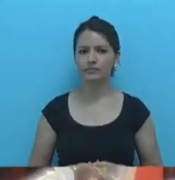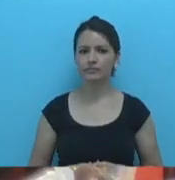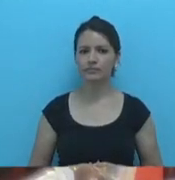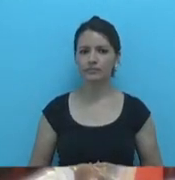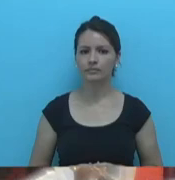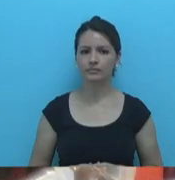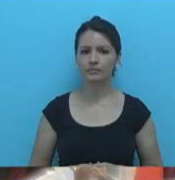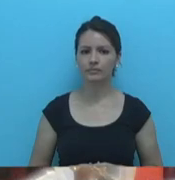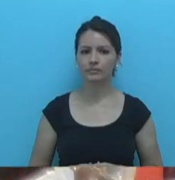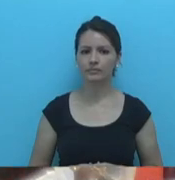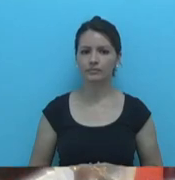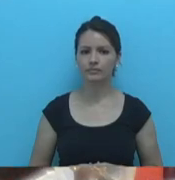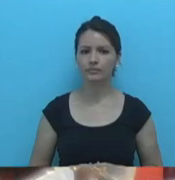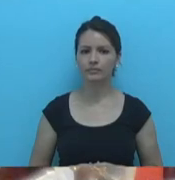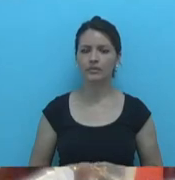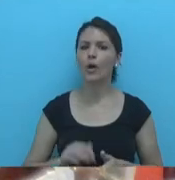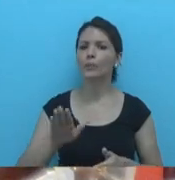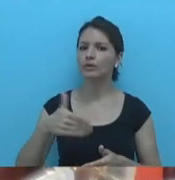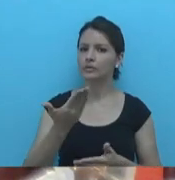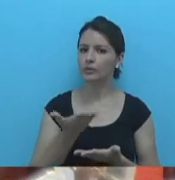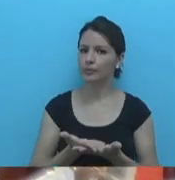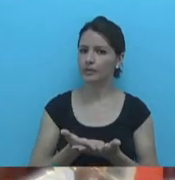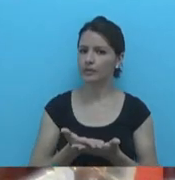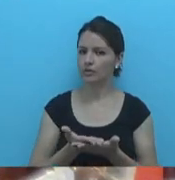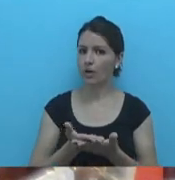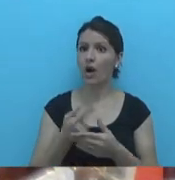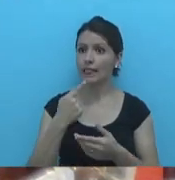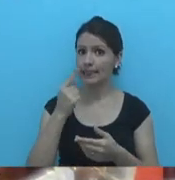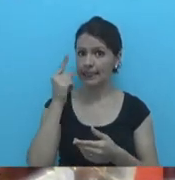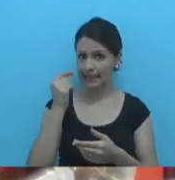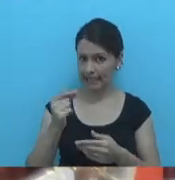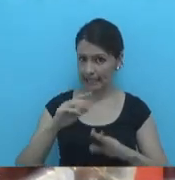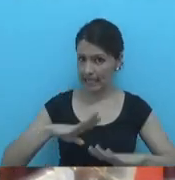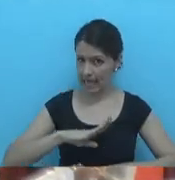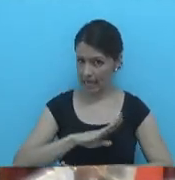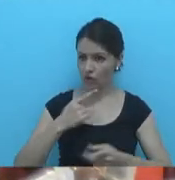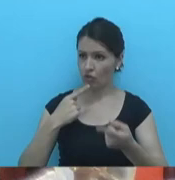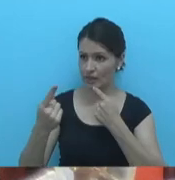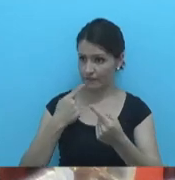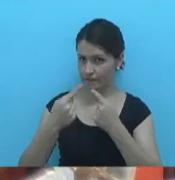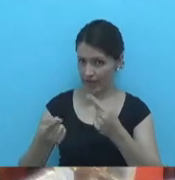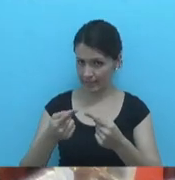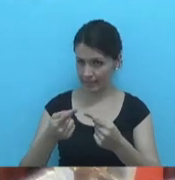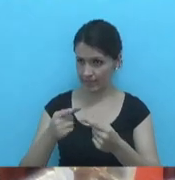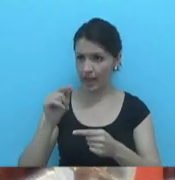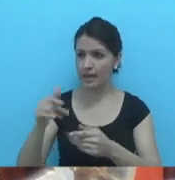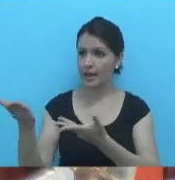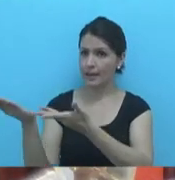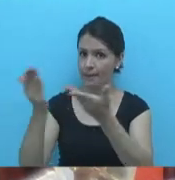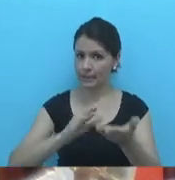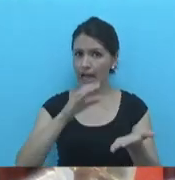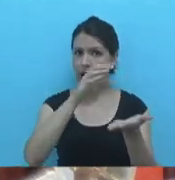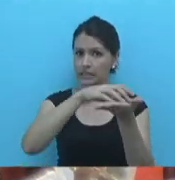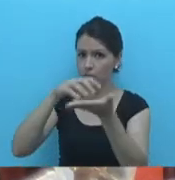absolutamente la que estaríamos votando. Por eso planteo la jornada de debate en el hall de la legislatura convocar a las instituciones